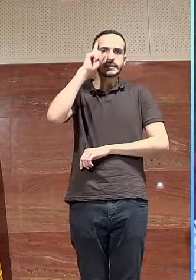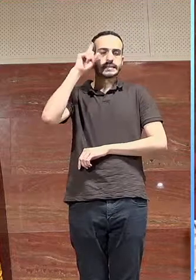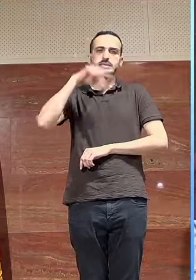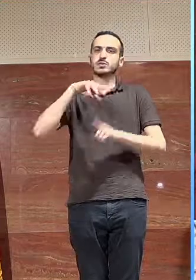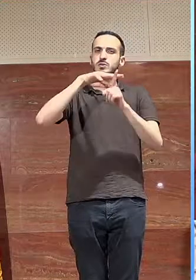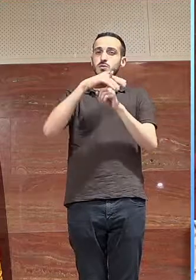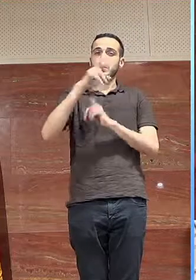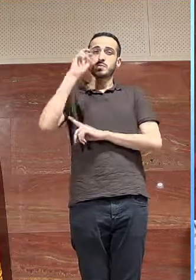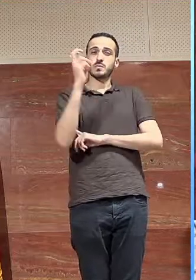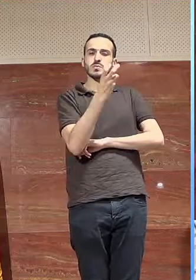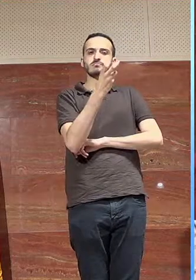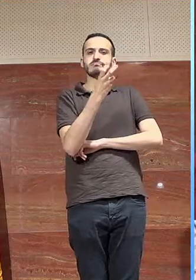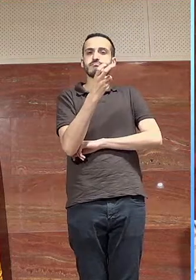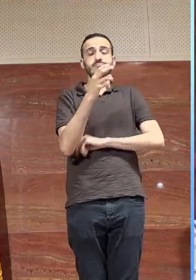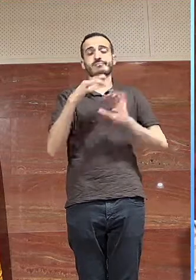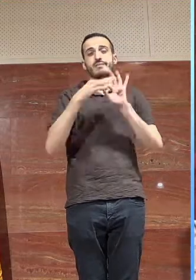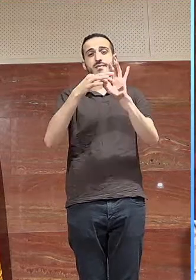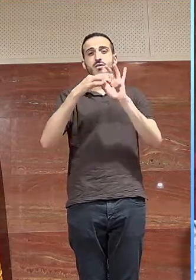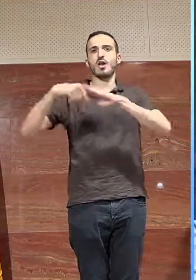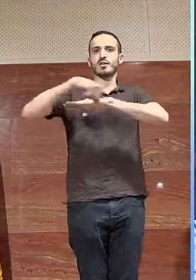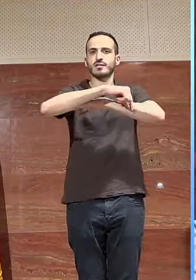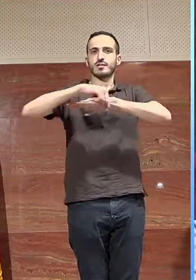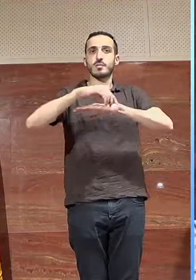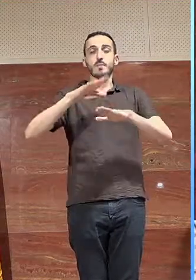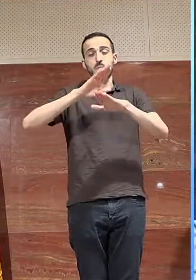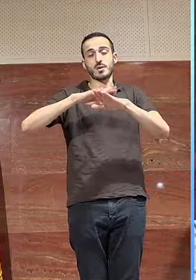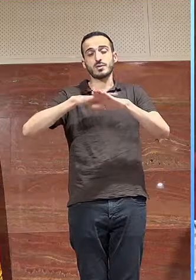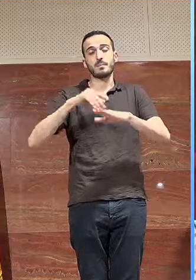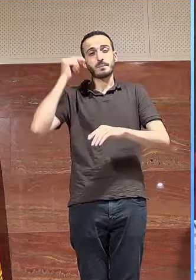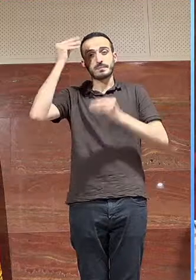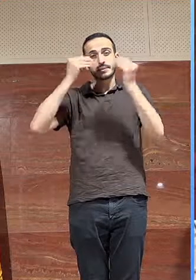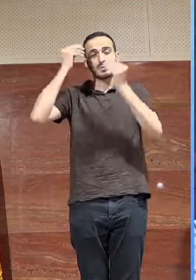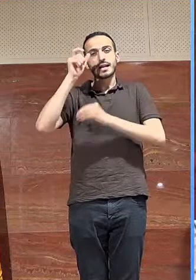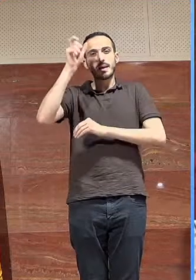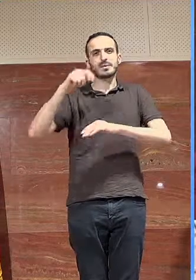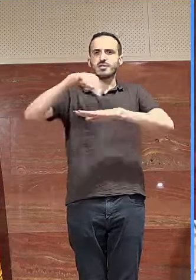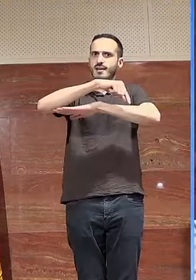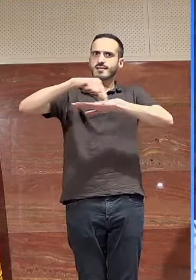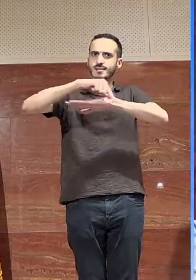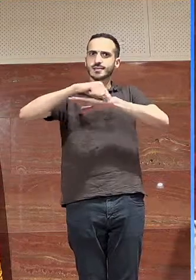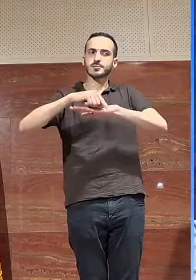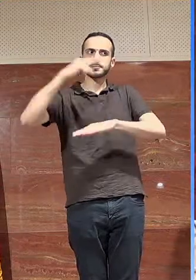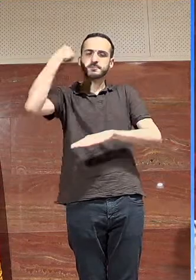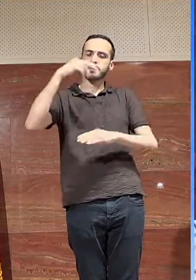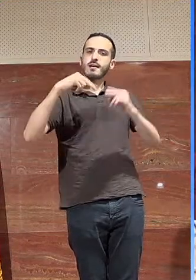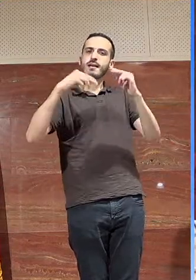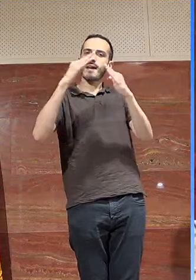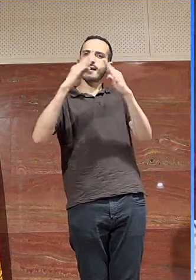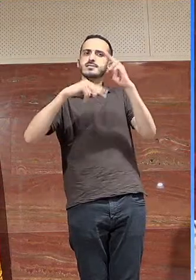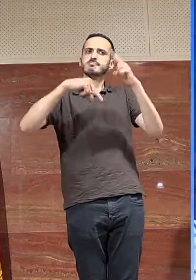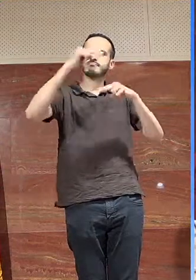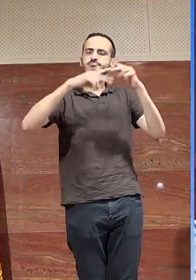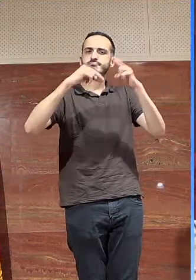con el diseño, pues a los arquitectos espero que nos suponga un reto a la hora de proyectar, teniendo en cuenta las necesidades de estas personas,